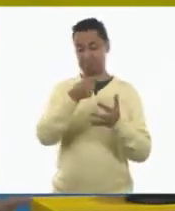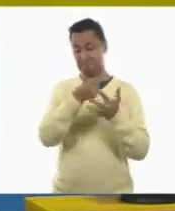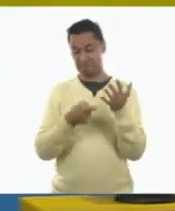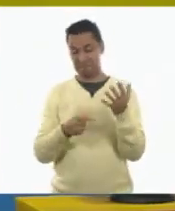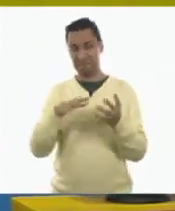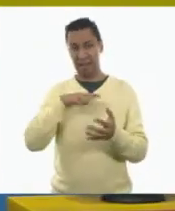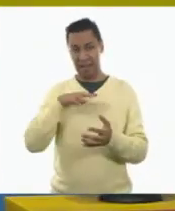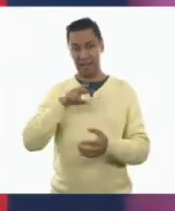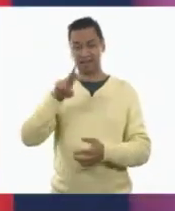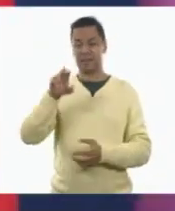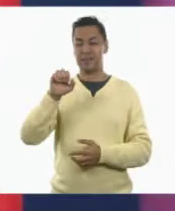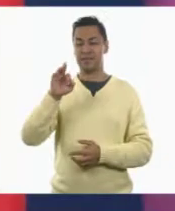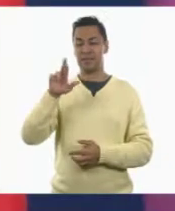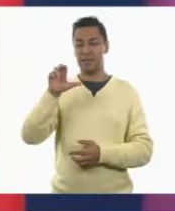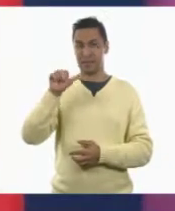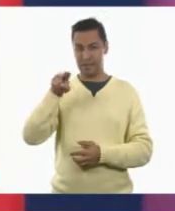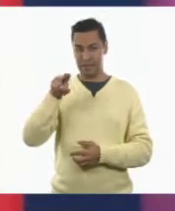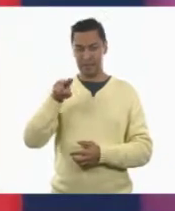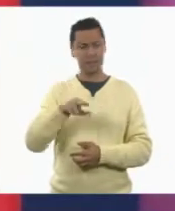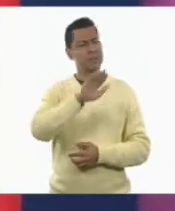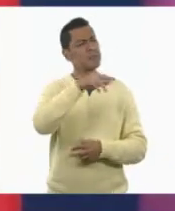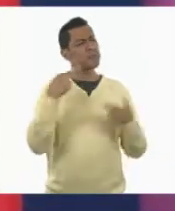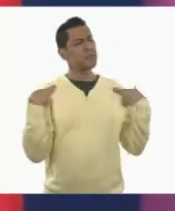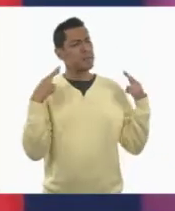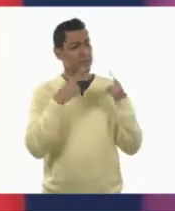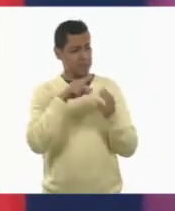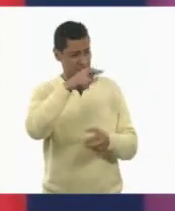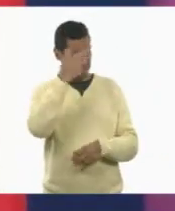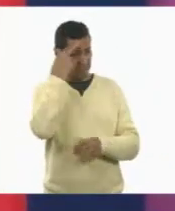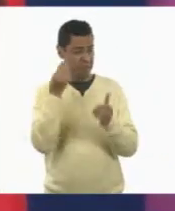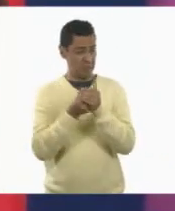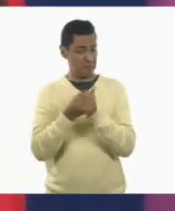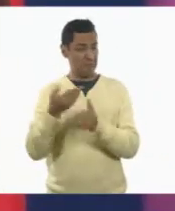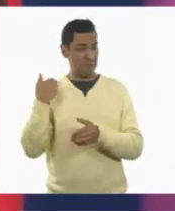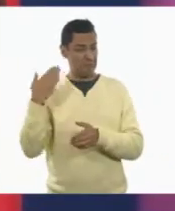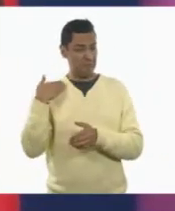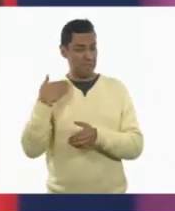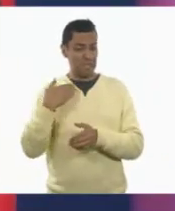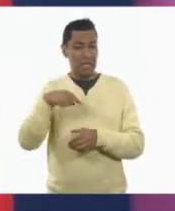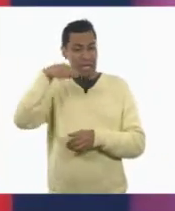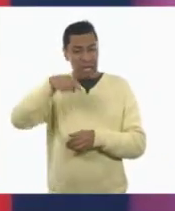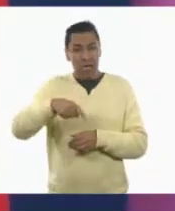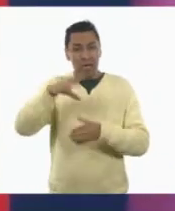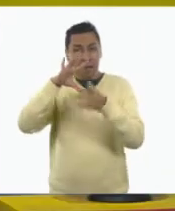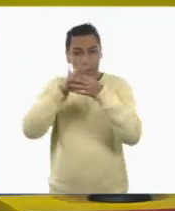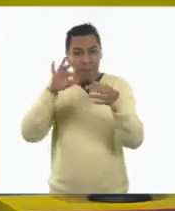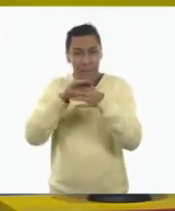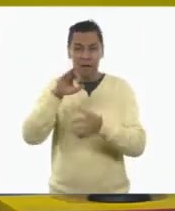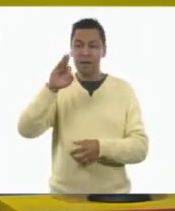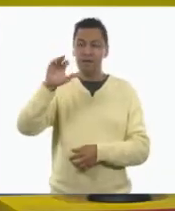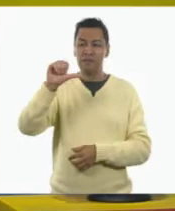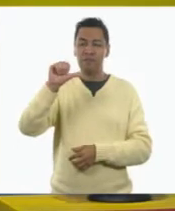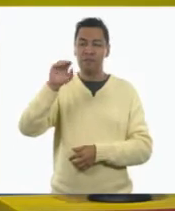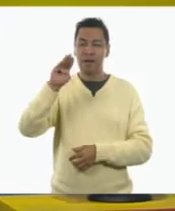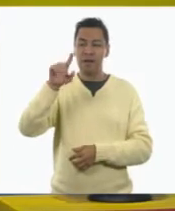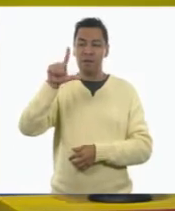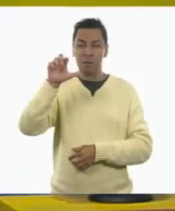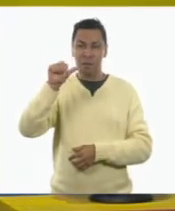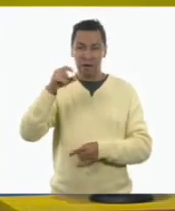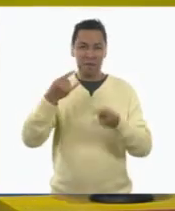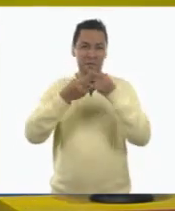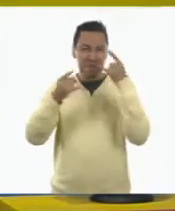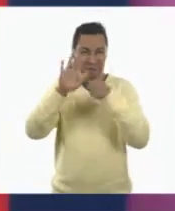refranes. Ah, sí. Profesor, ¿se acuerda que la clase pasada hablamos de las fábulas? De las... sí, sí hablamos de las fábulas.